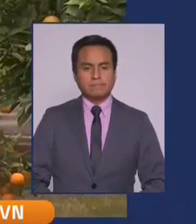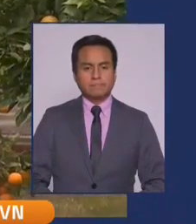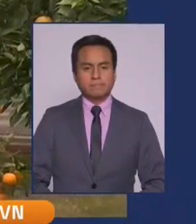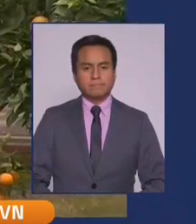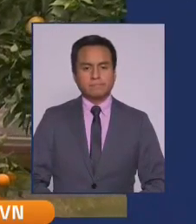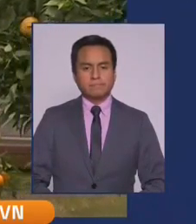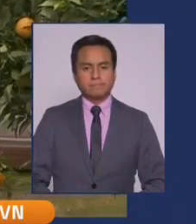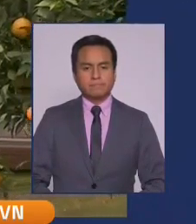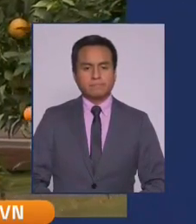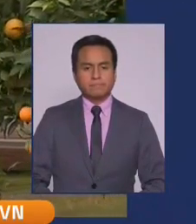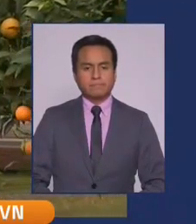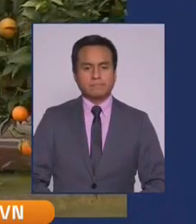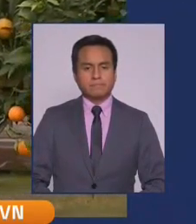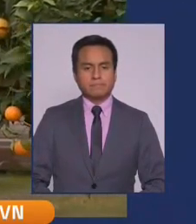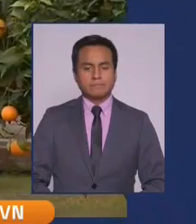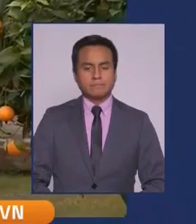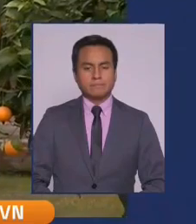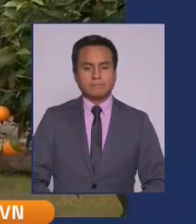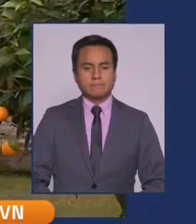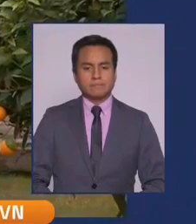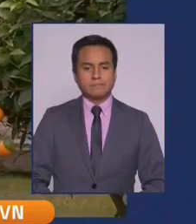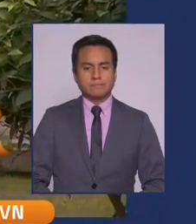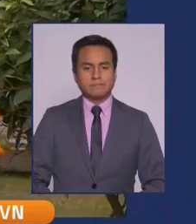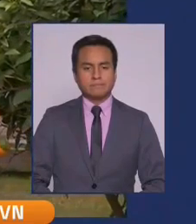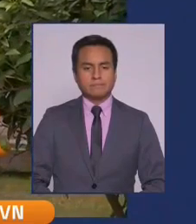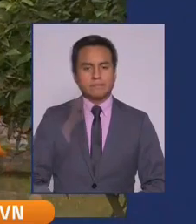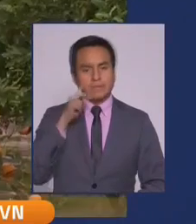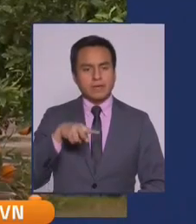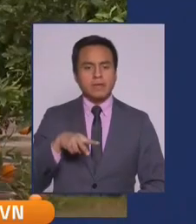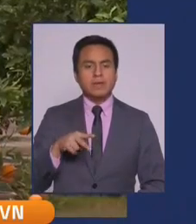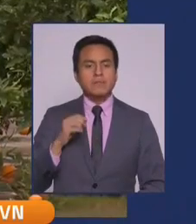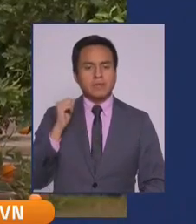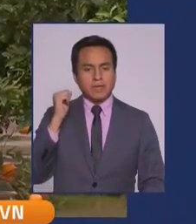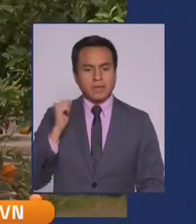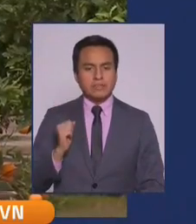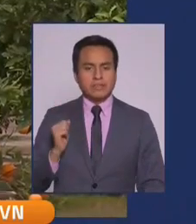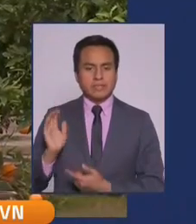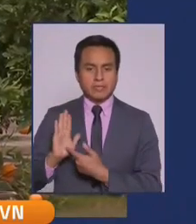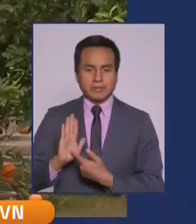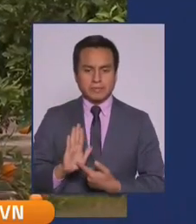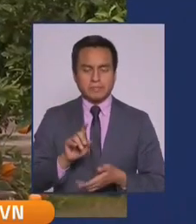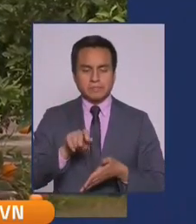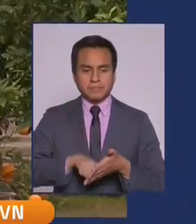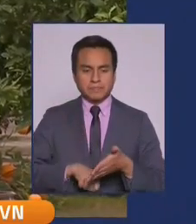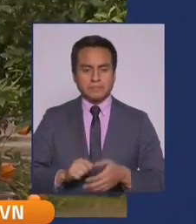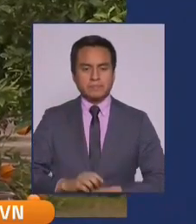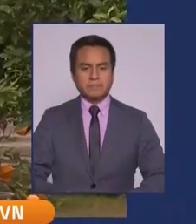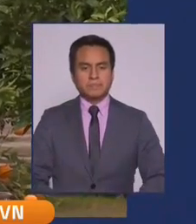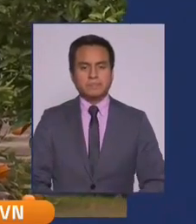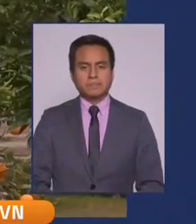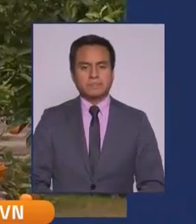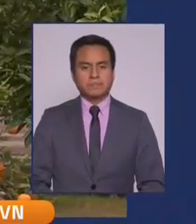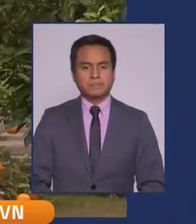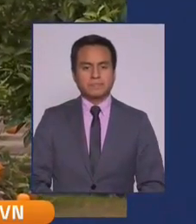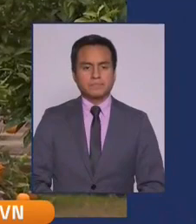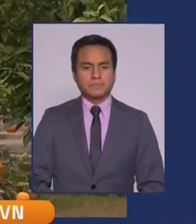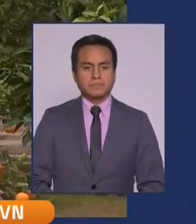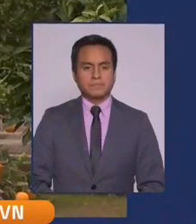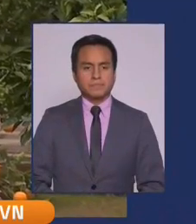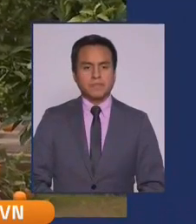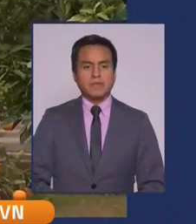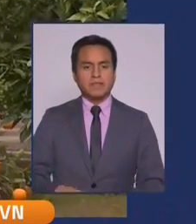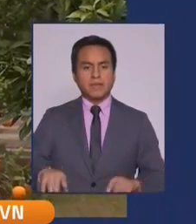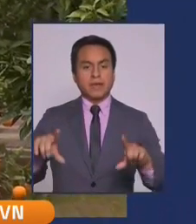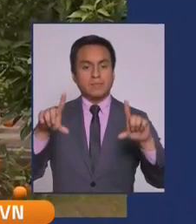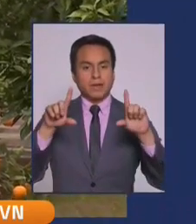duda. Uh-huh. Y influyeron, uh-huh. Y veamos la prensa en los últimos días. La prensa el último día fue bastante